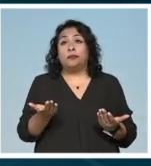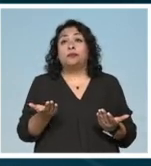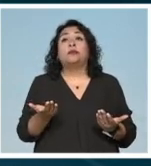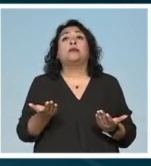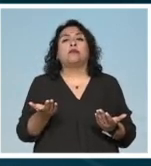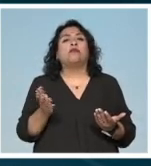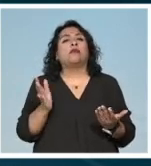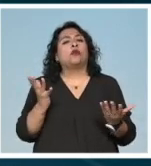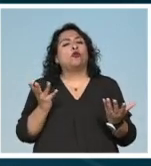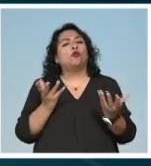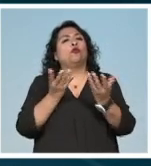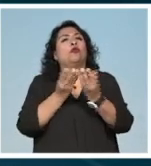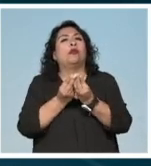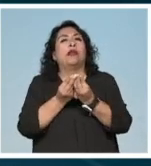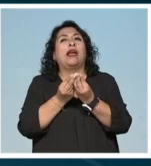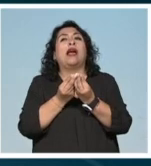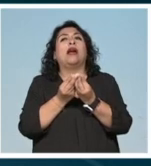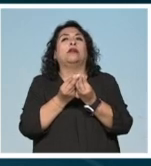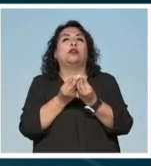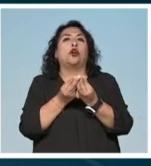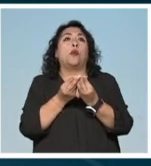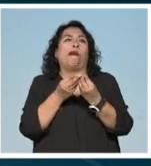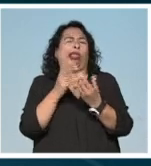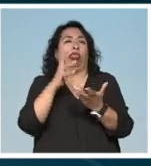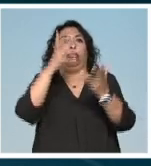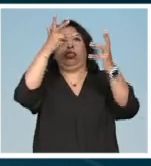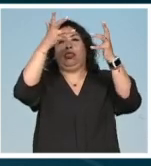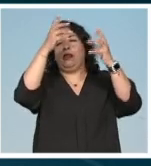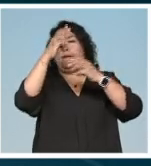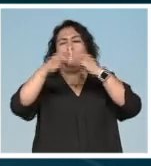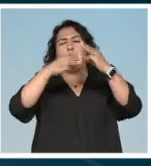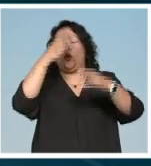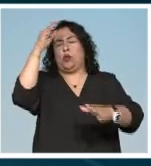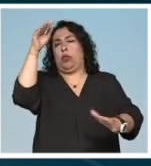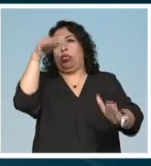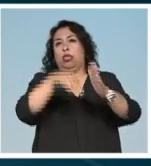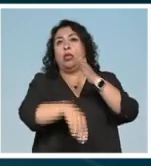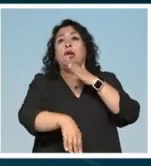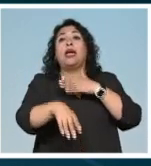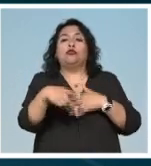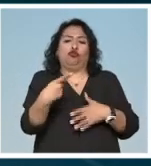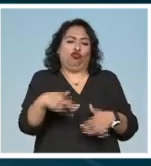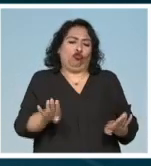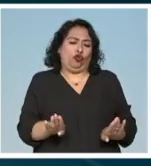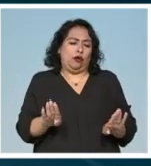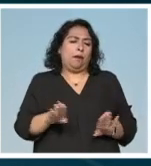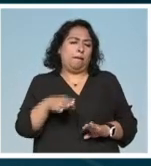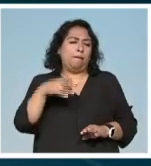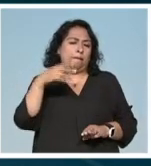un acercamiento al fin del mundo, a la mexicana, diría yo, desde el pueblo oaxaquense.